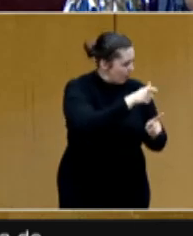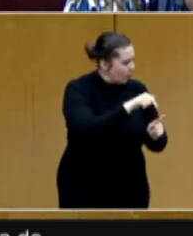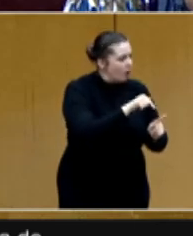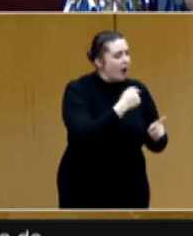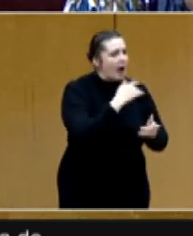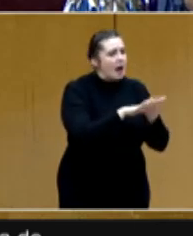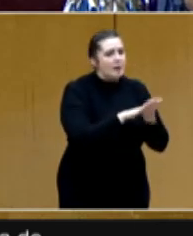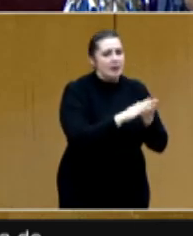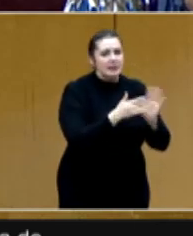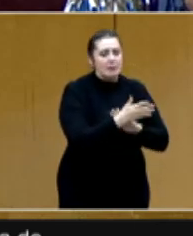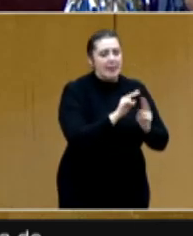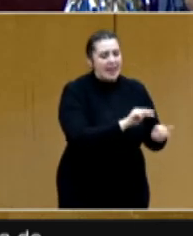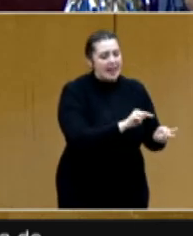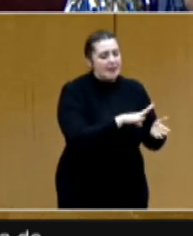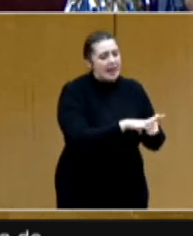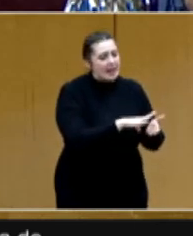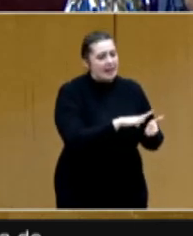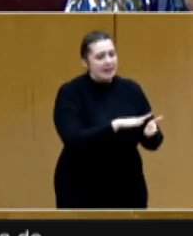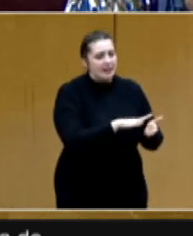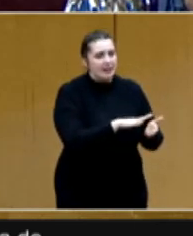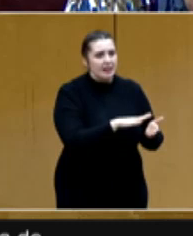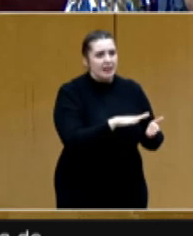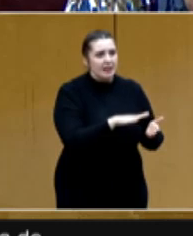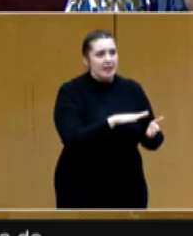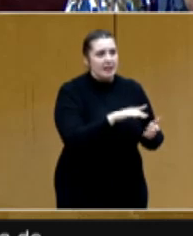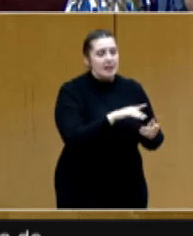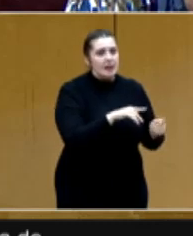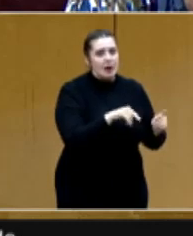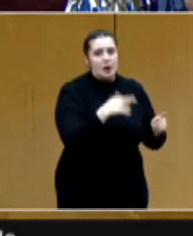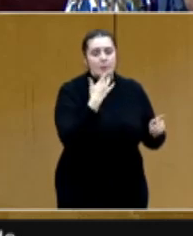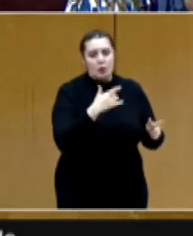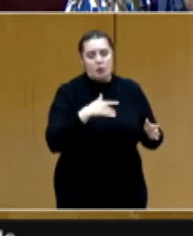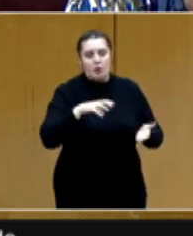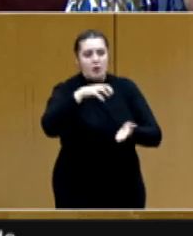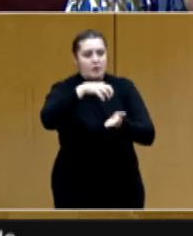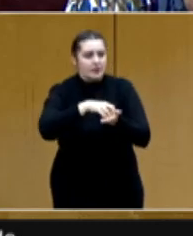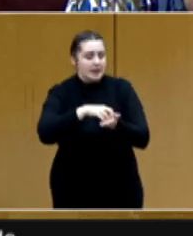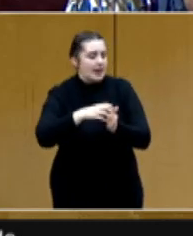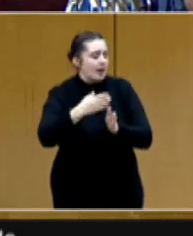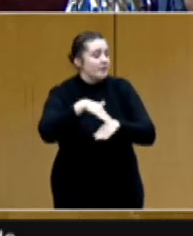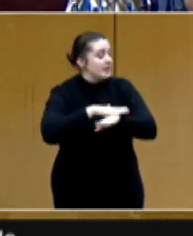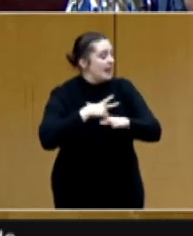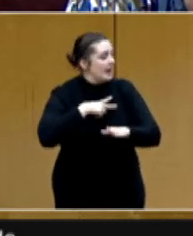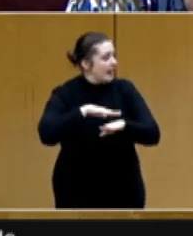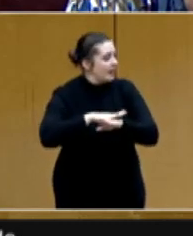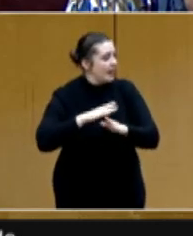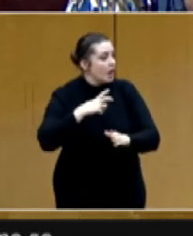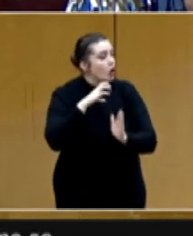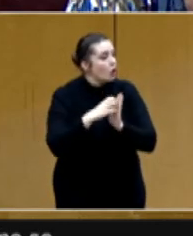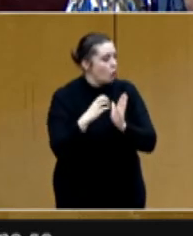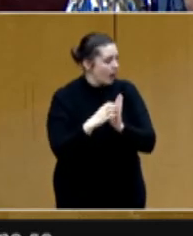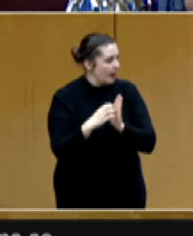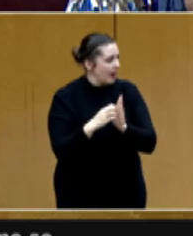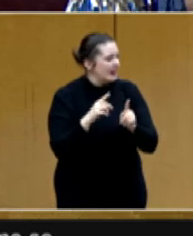cómo se interpreta en A lo mejor sitios que no sea Madrid juzgado tarán con Fiscalía de Cuenca dos cuestiones tan fundamentales